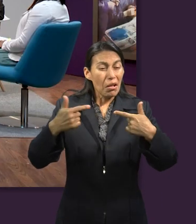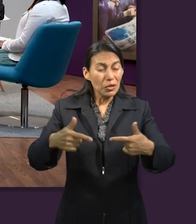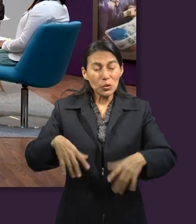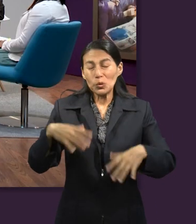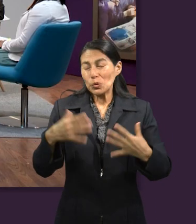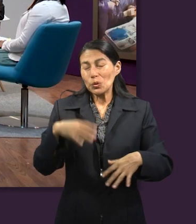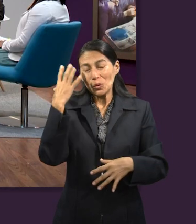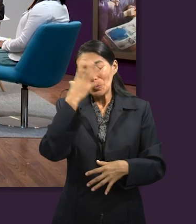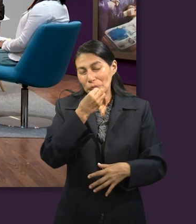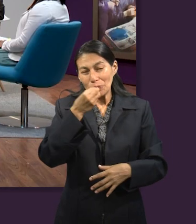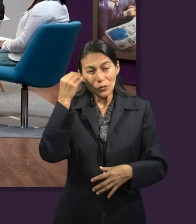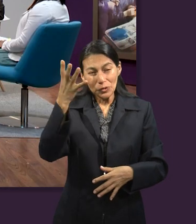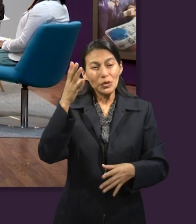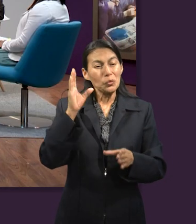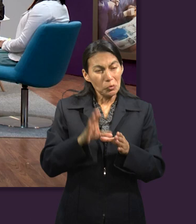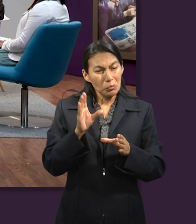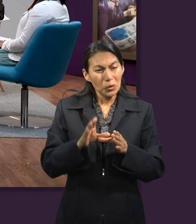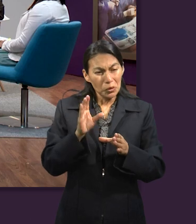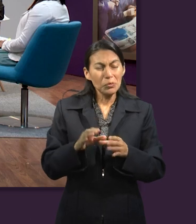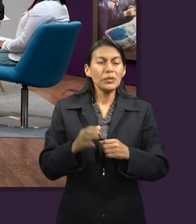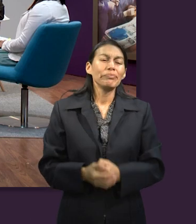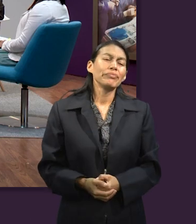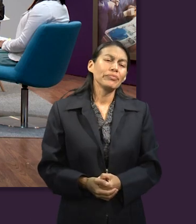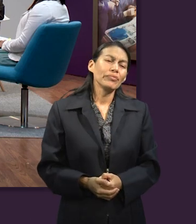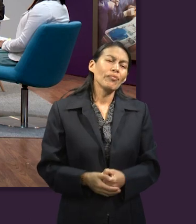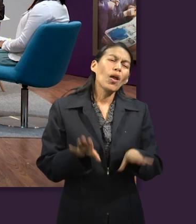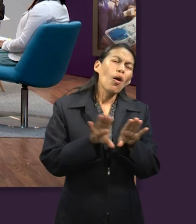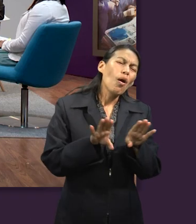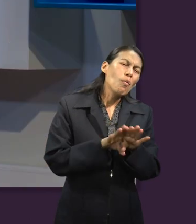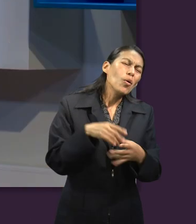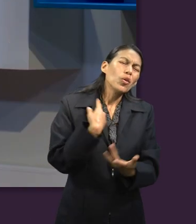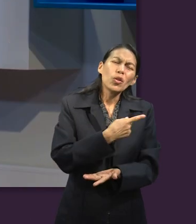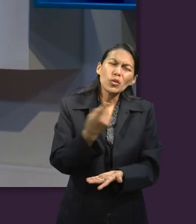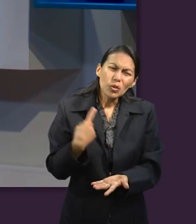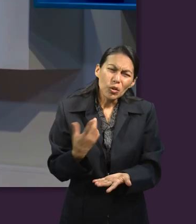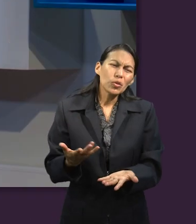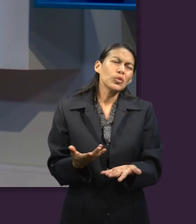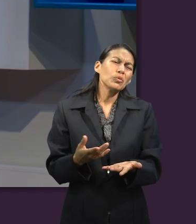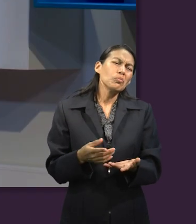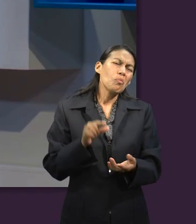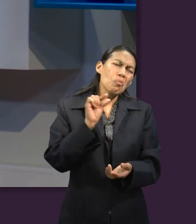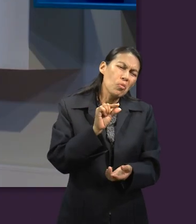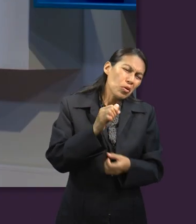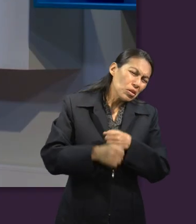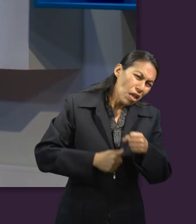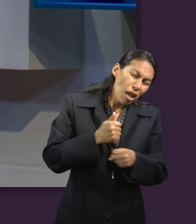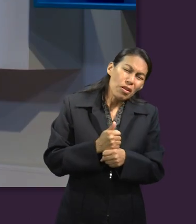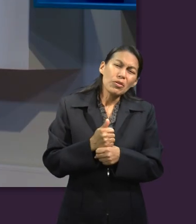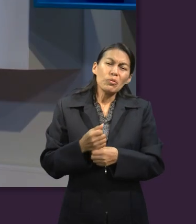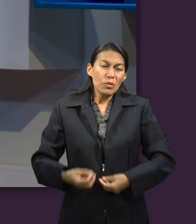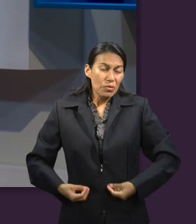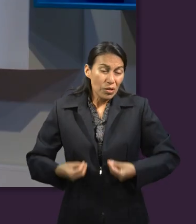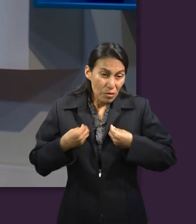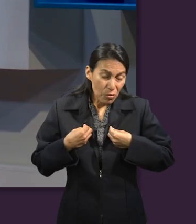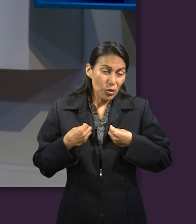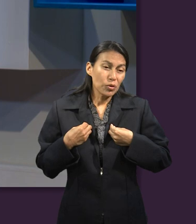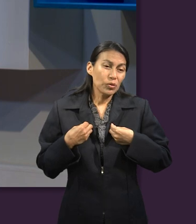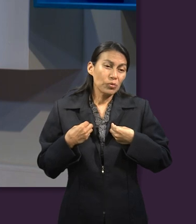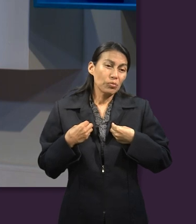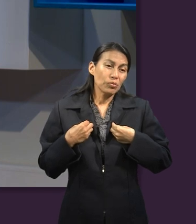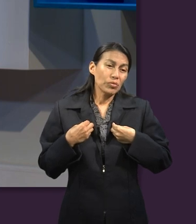generaciones verdad y pues qué bonito es ver cómo a pesar que nosotros estamos pocos años